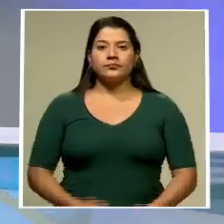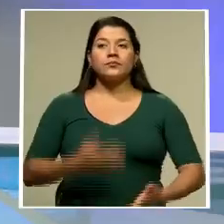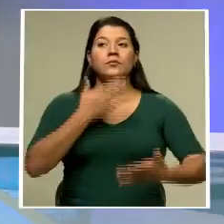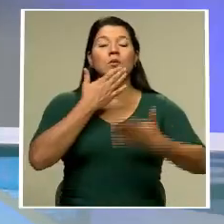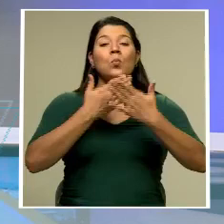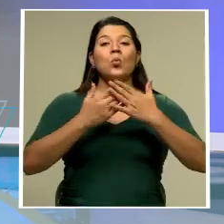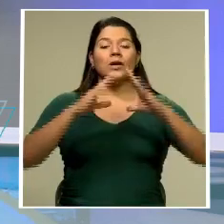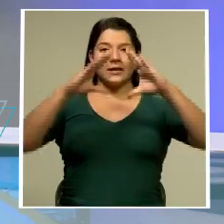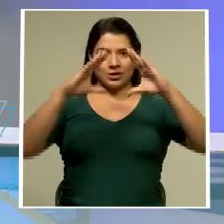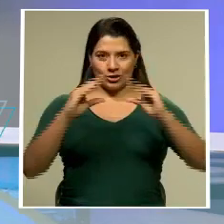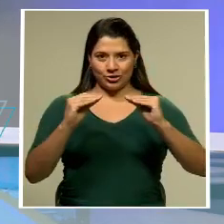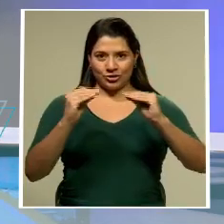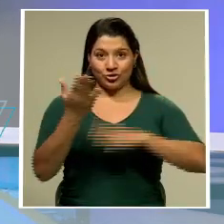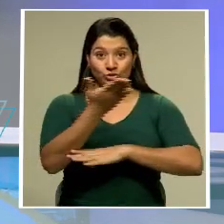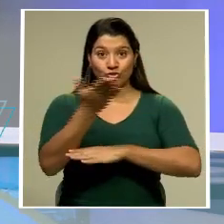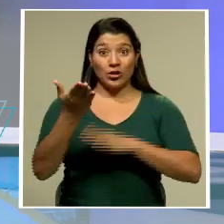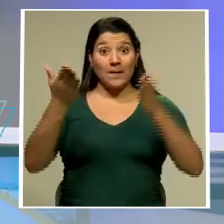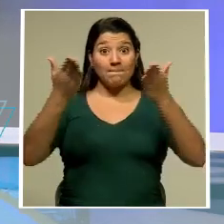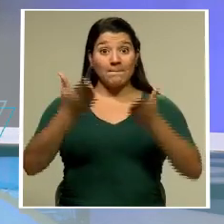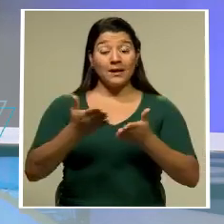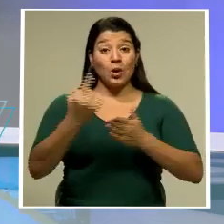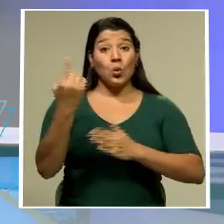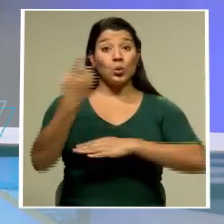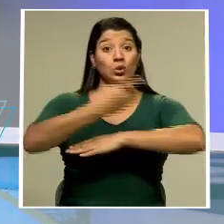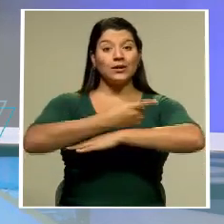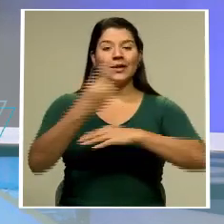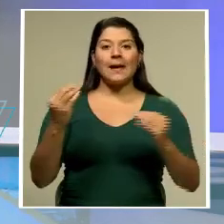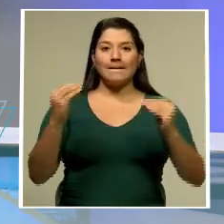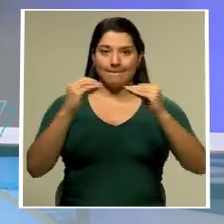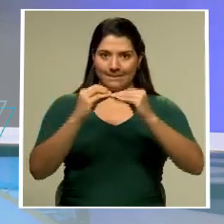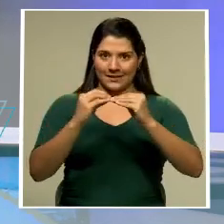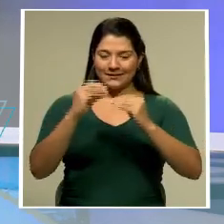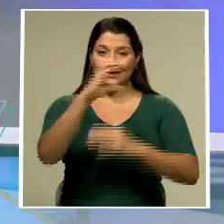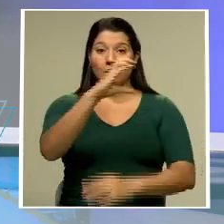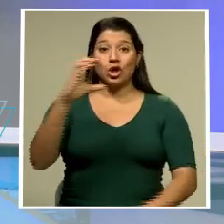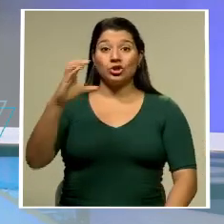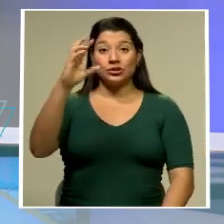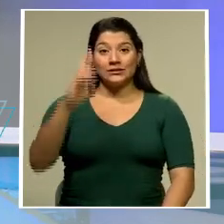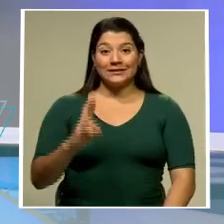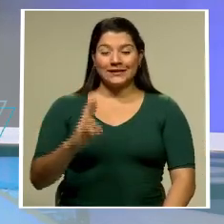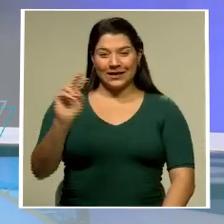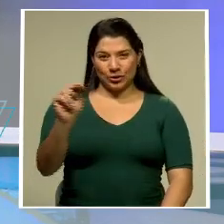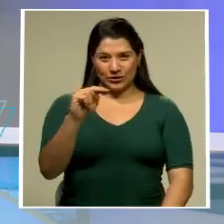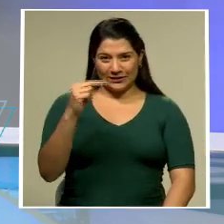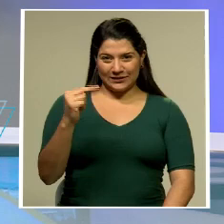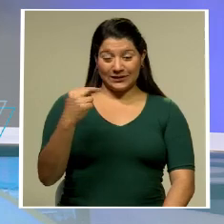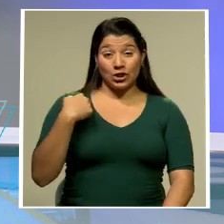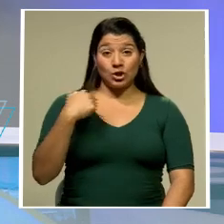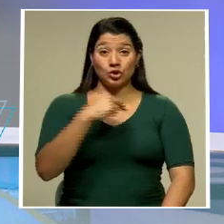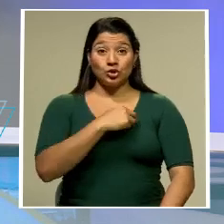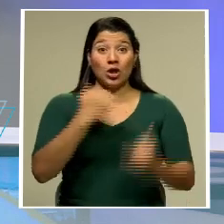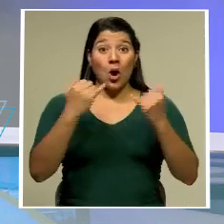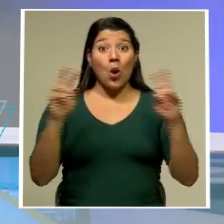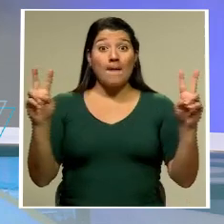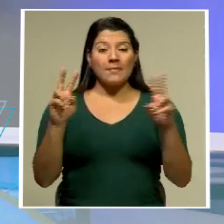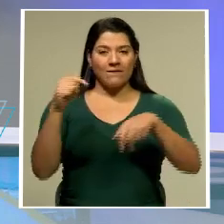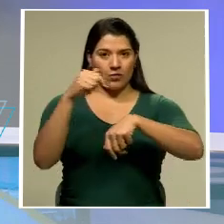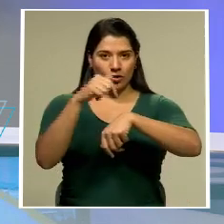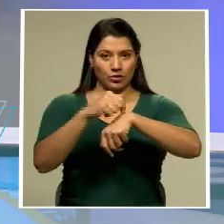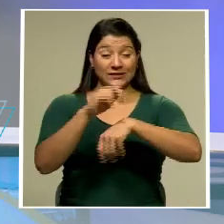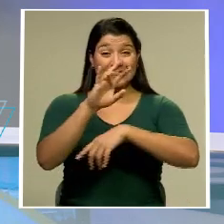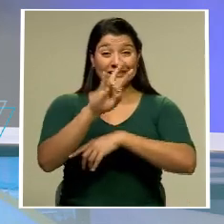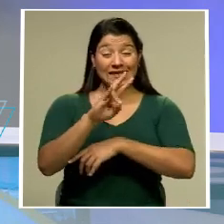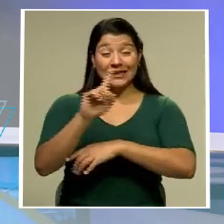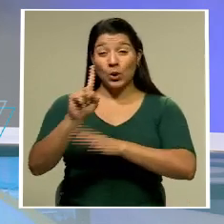Buenas noches, bienvenidos a una nueva edición estelar de Costa Rica Noticias. Estamos en vivo